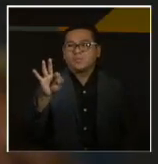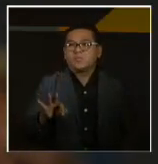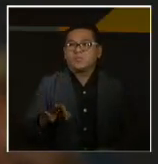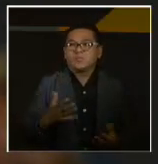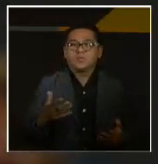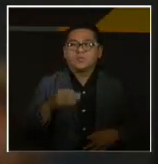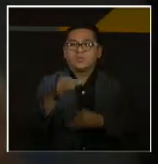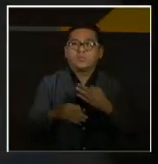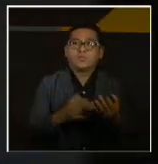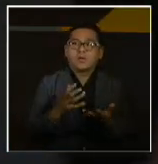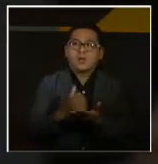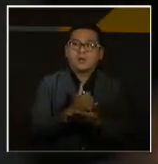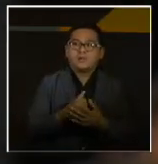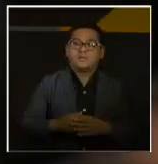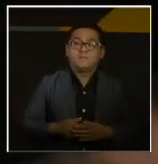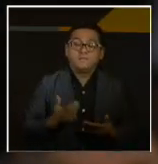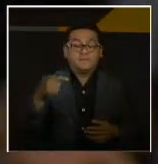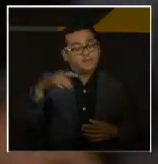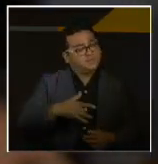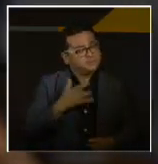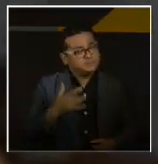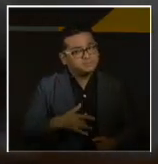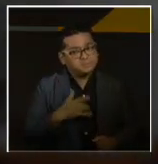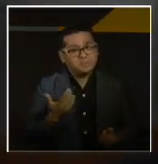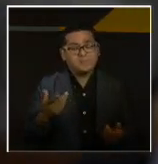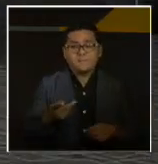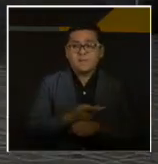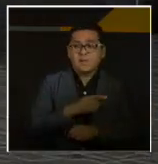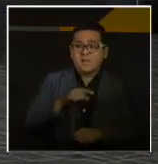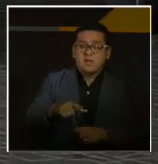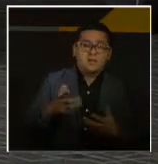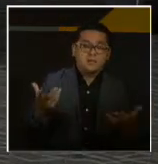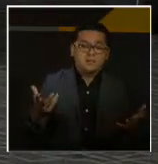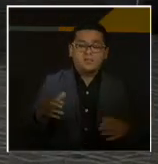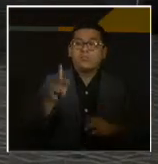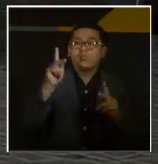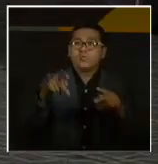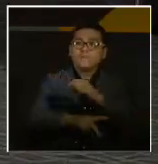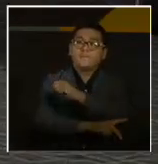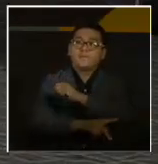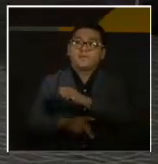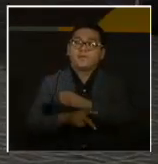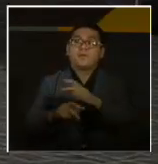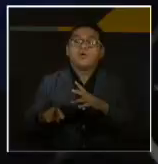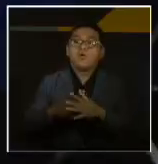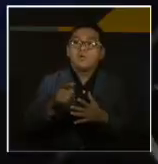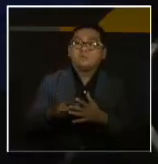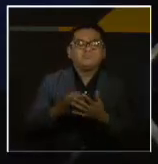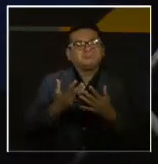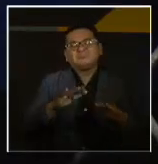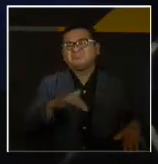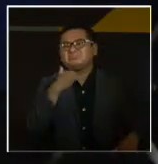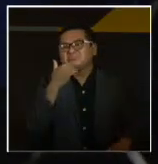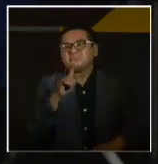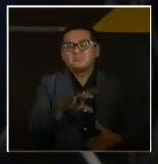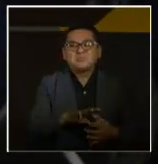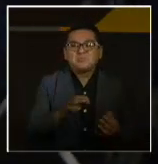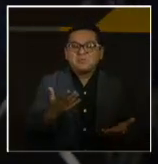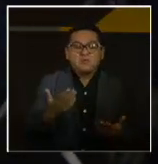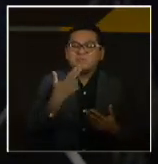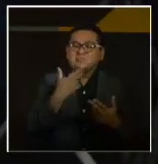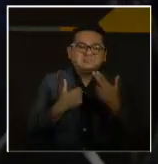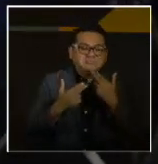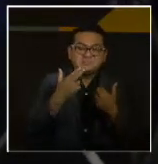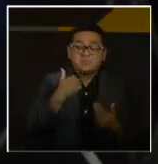0.07% del total de sus ganancias. En ese sentido, lo que ha pasado con la infraestructura del Puerto Progreso es que se ha vuelto obsoleta. Las grúas no